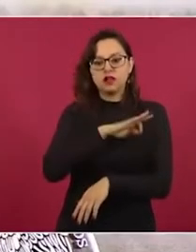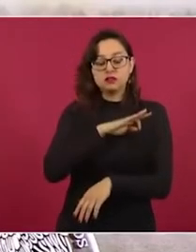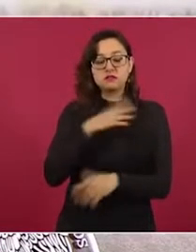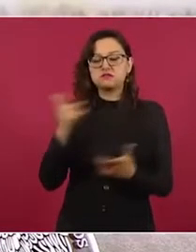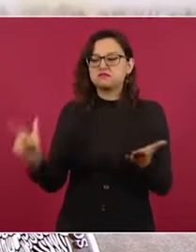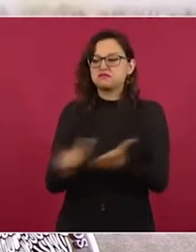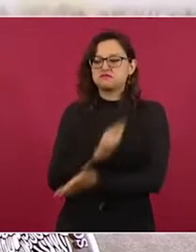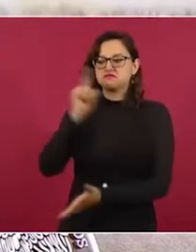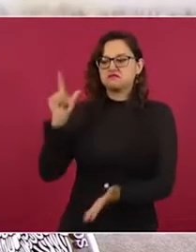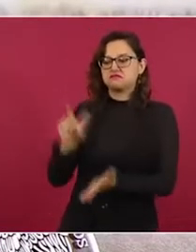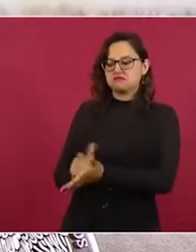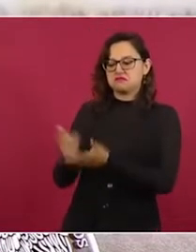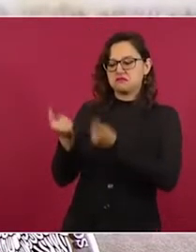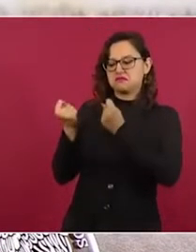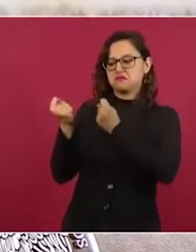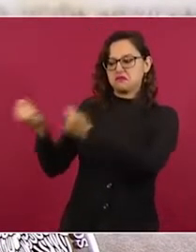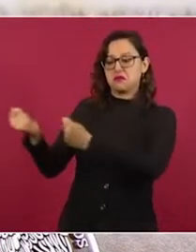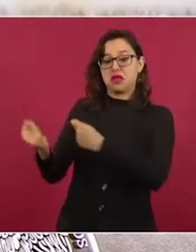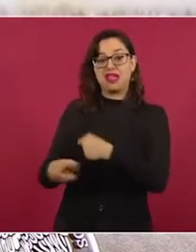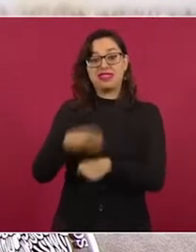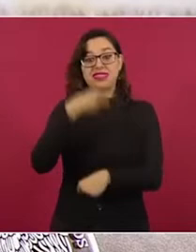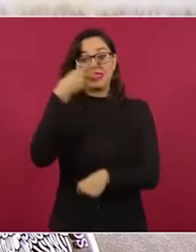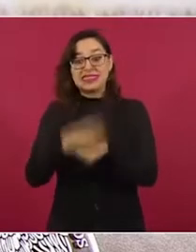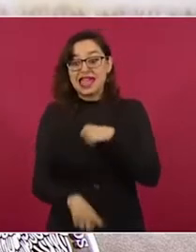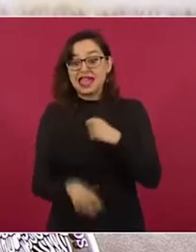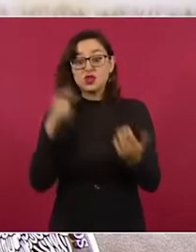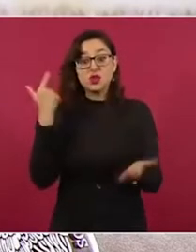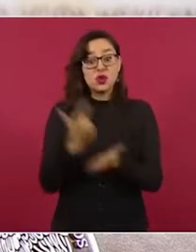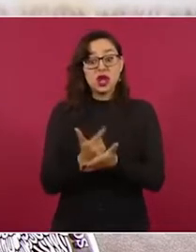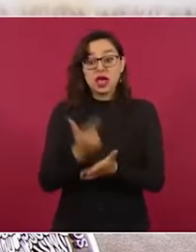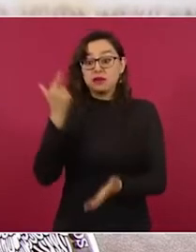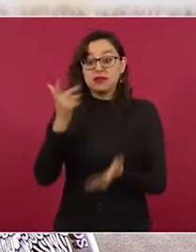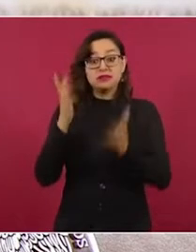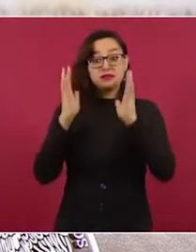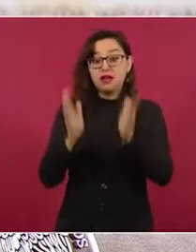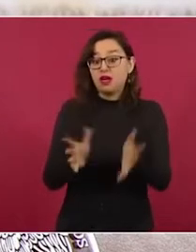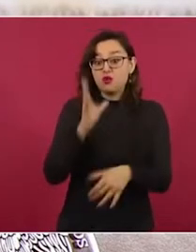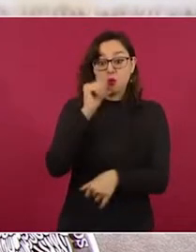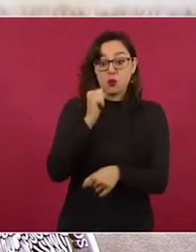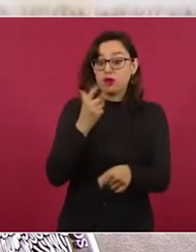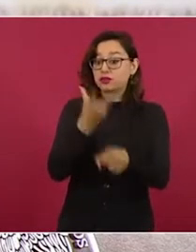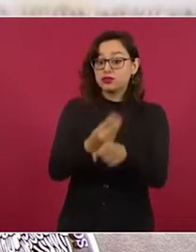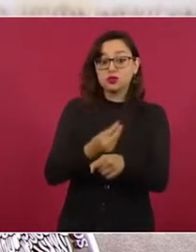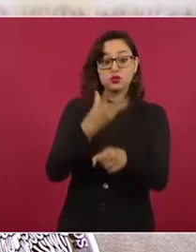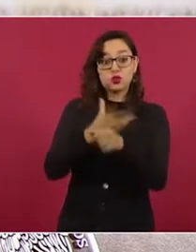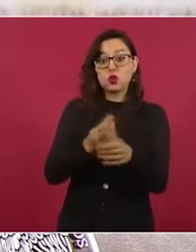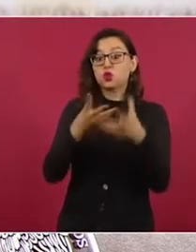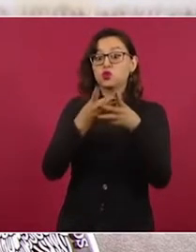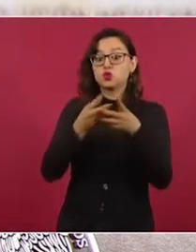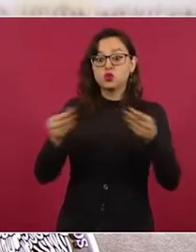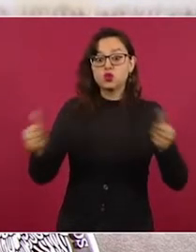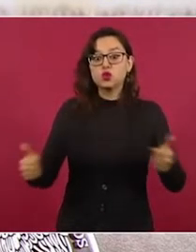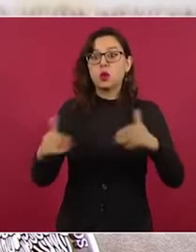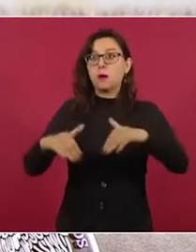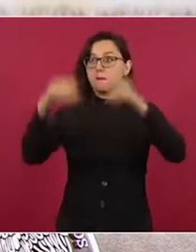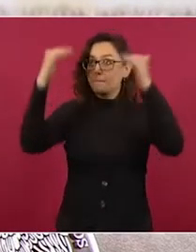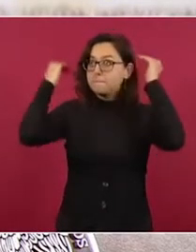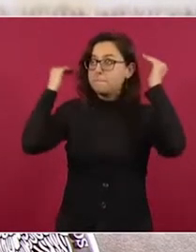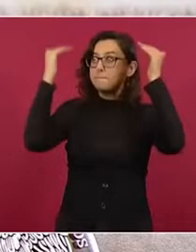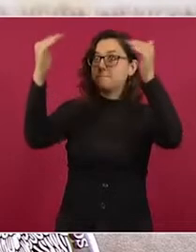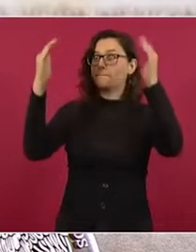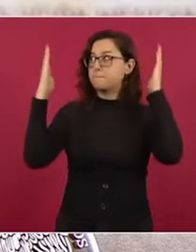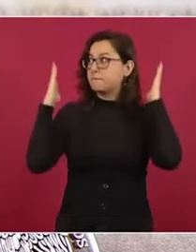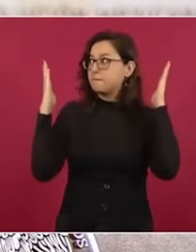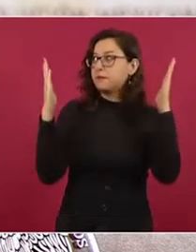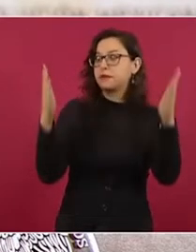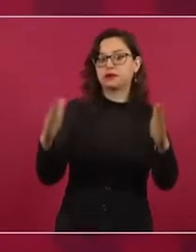ilegal, causando daños ambientales irreversibles. Modificó paredes, techos,